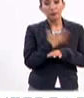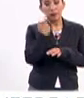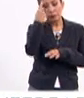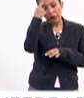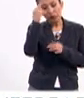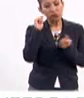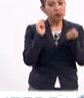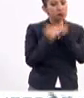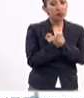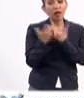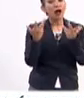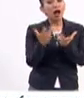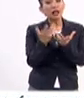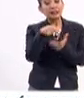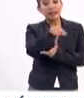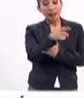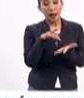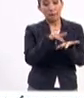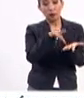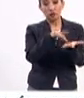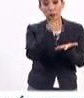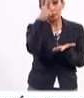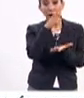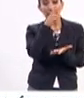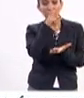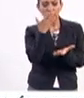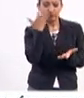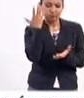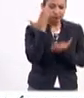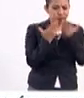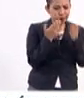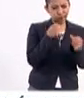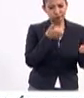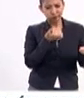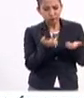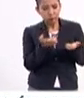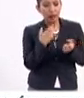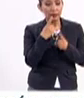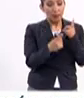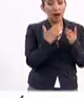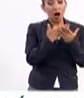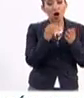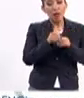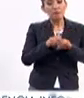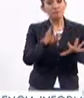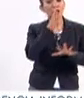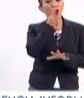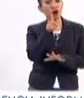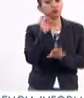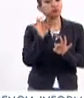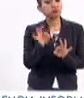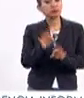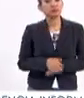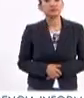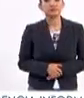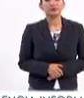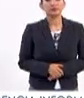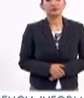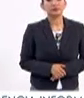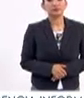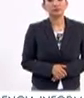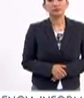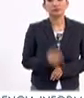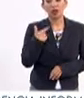forma de pensar ha generado que los apoyos para lograr una mejor preparación del atleta comiencen a fluir de mejor manera. La parte